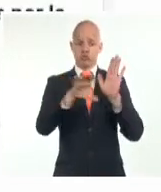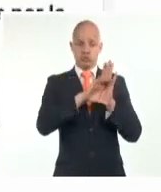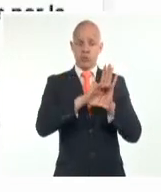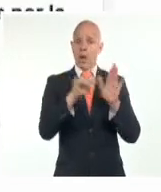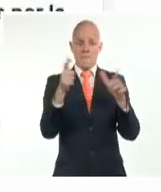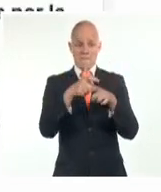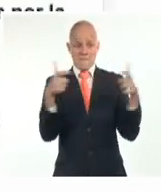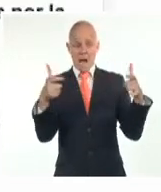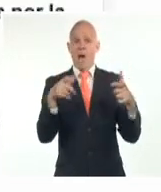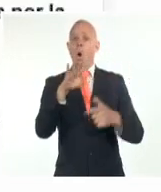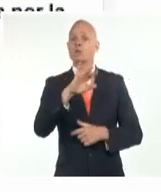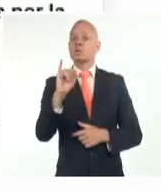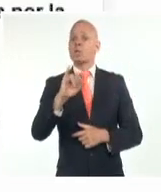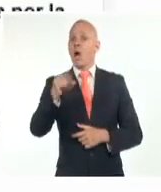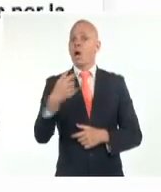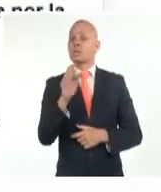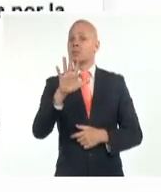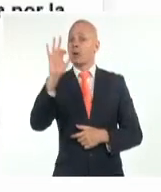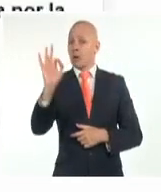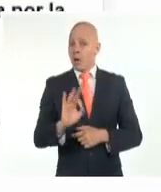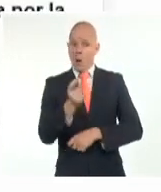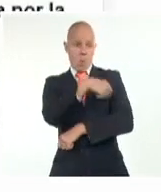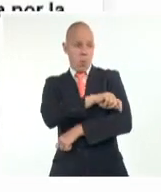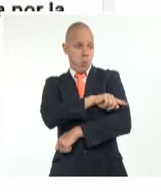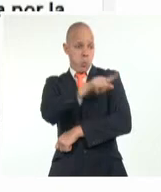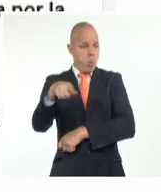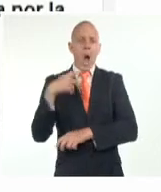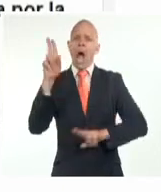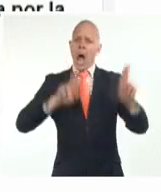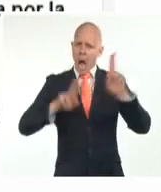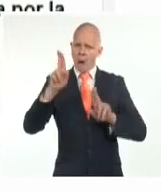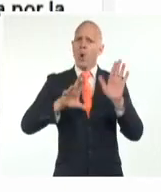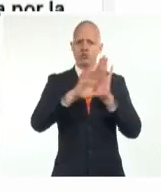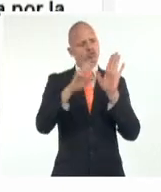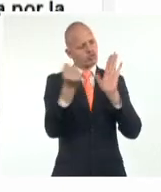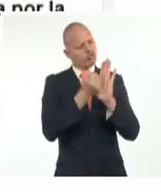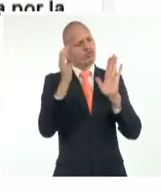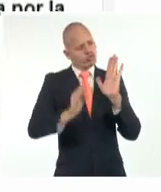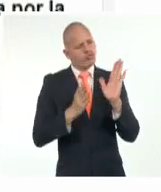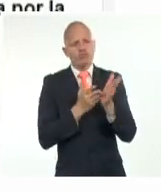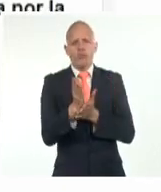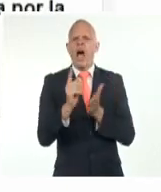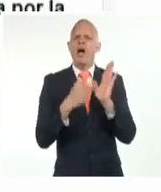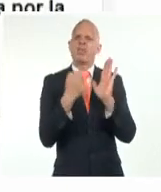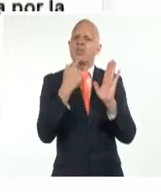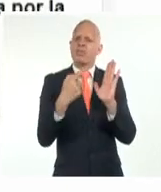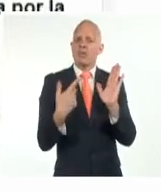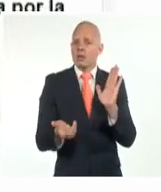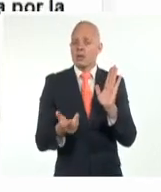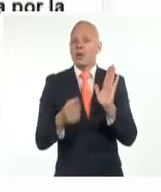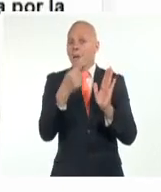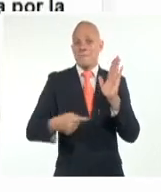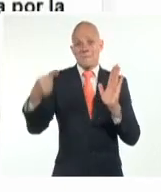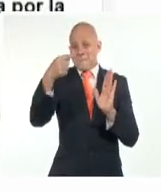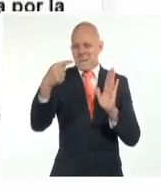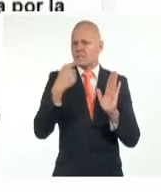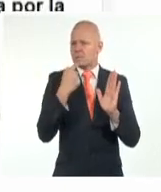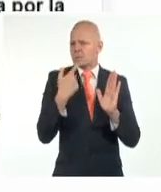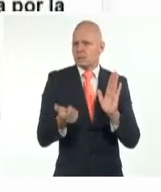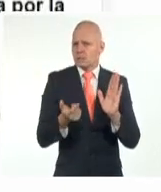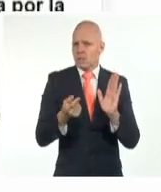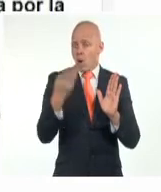del 86,5% de los electores, una nueva constitución en la que se consagra como primer principio que